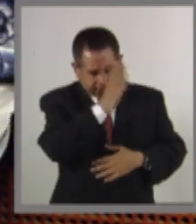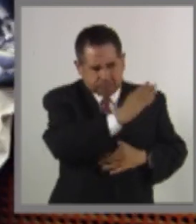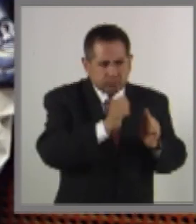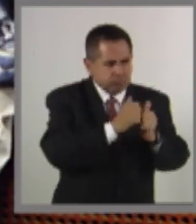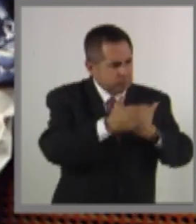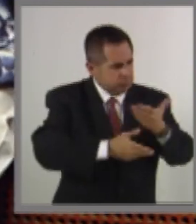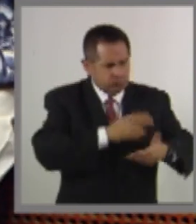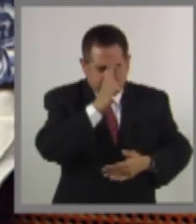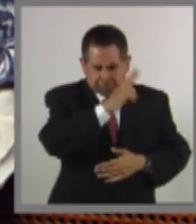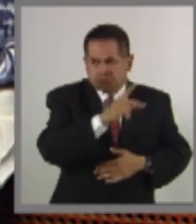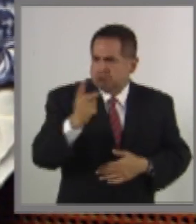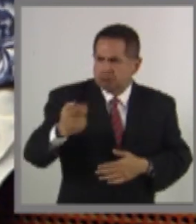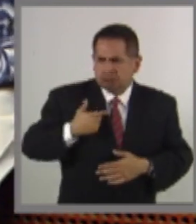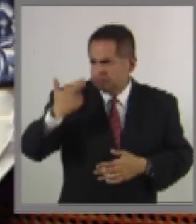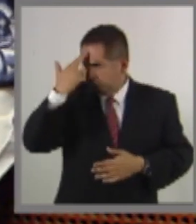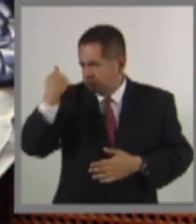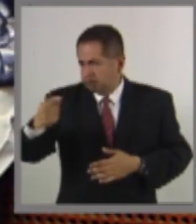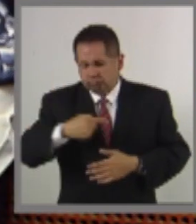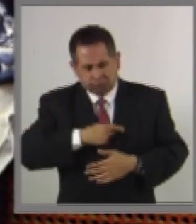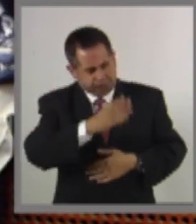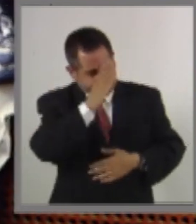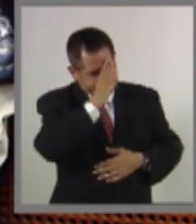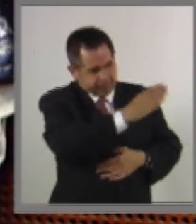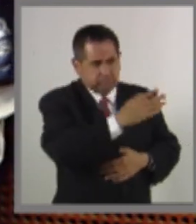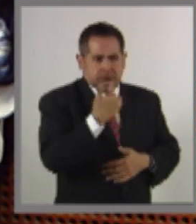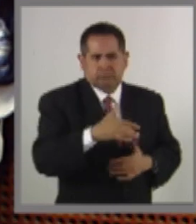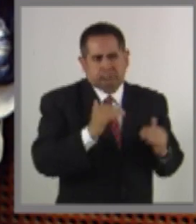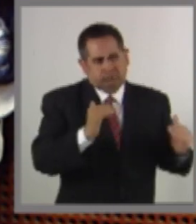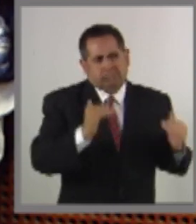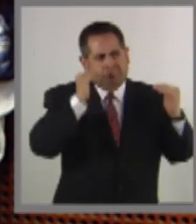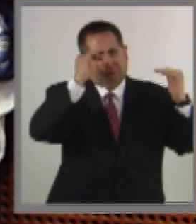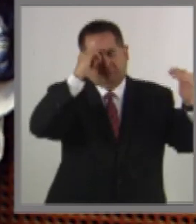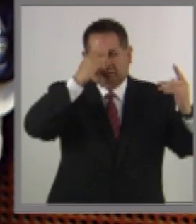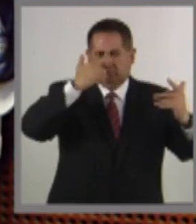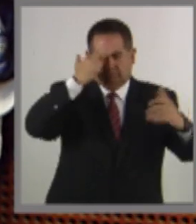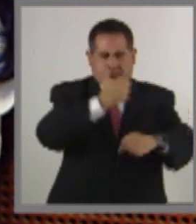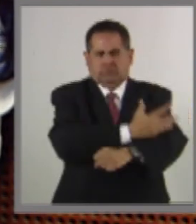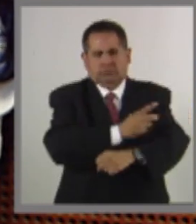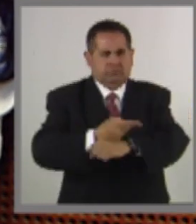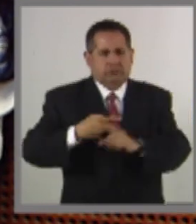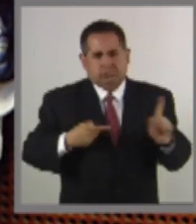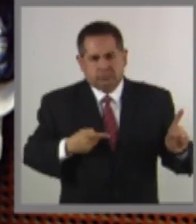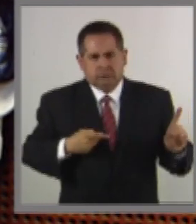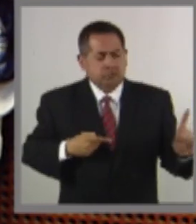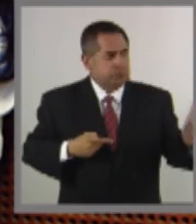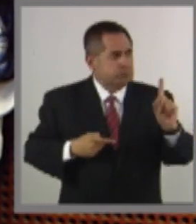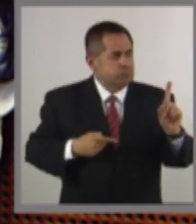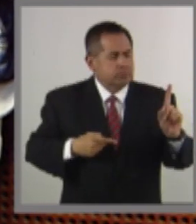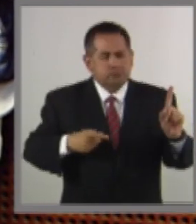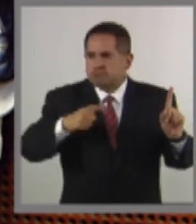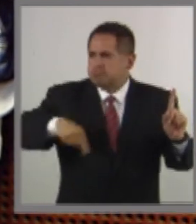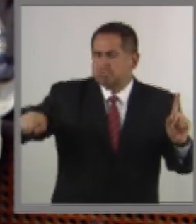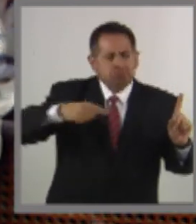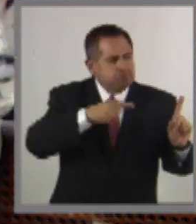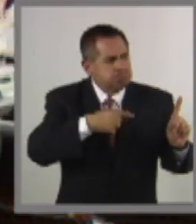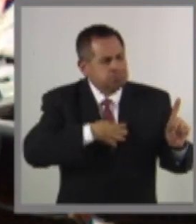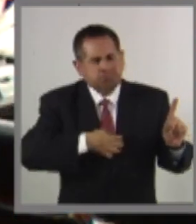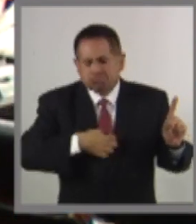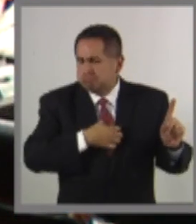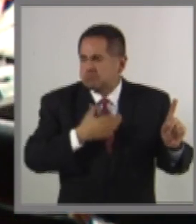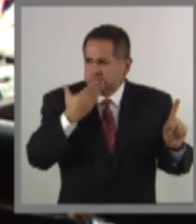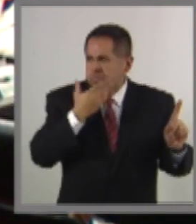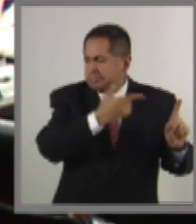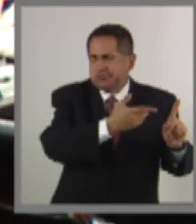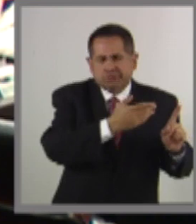respeto, con la autoridad moral que tienes, porque te ganaste la simpatía del grupo parlamentario del